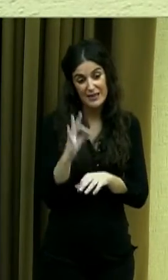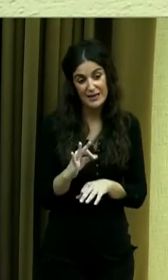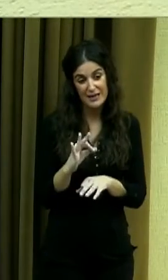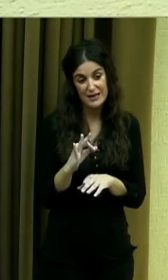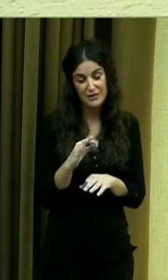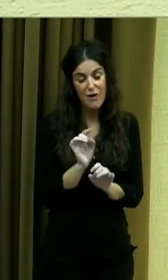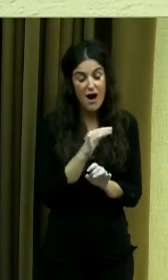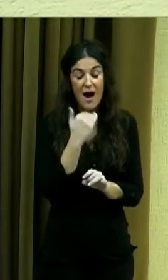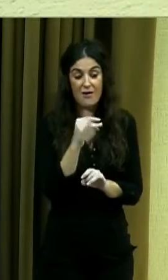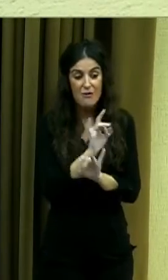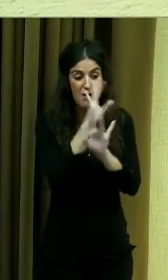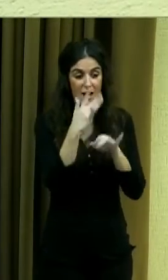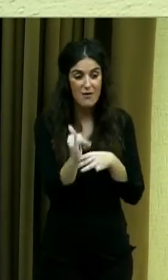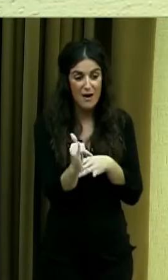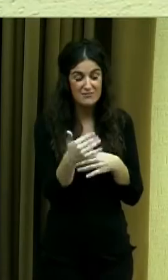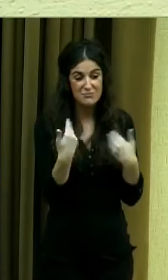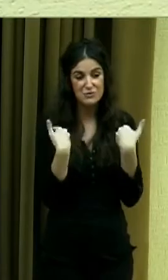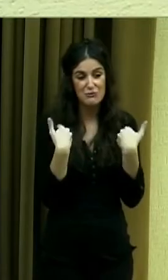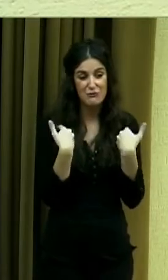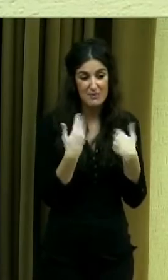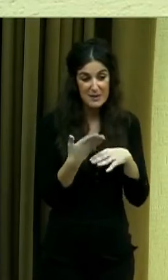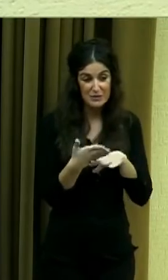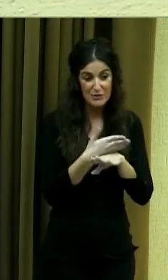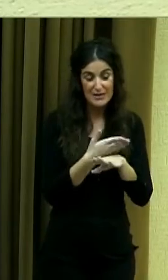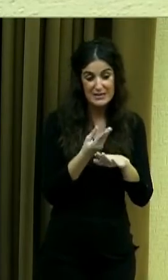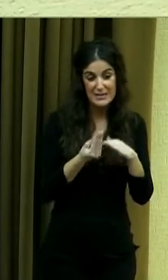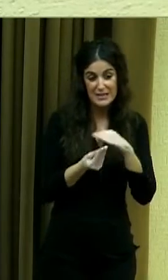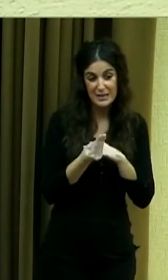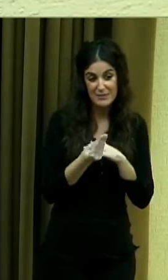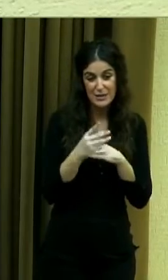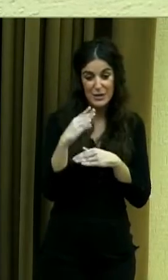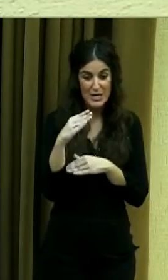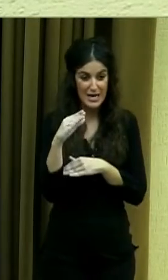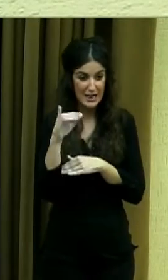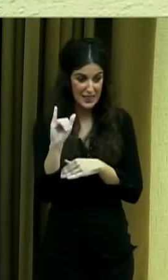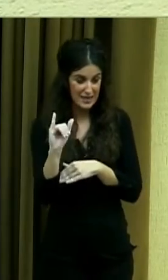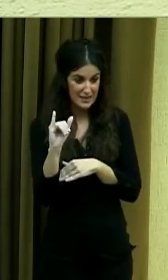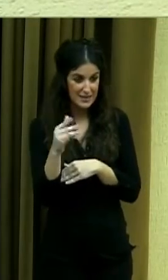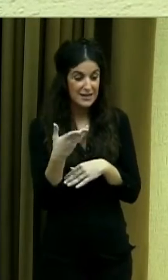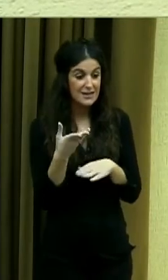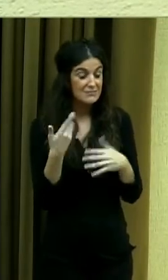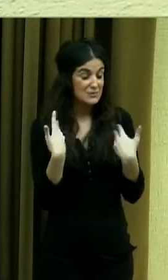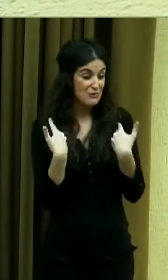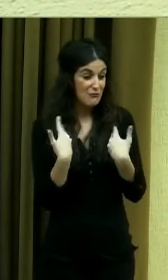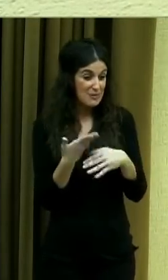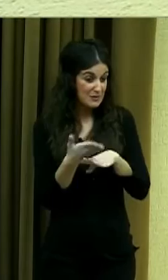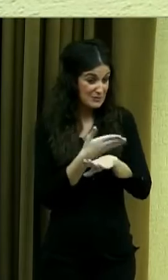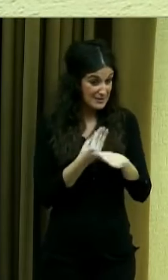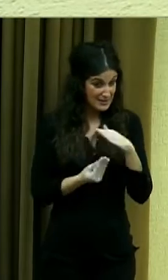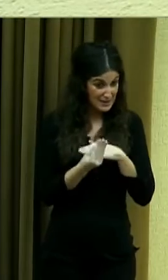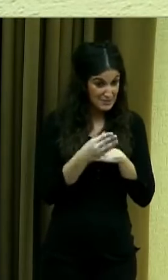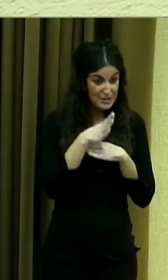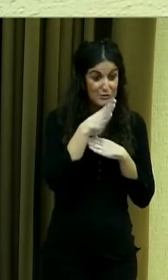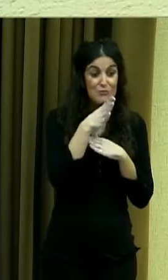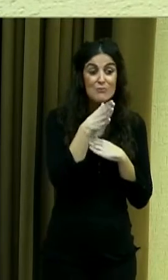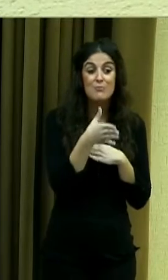relación clara entre el sufrimiento perinatal y el CI. Hablamos de sufrimiento perinatal en aquellos niños que tienen